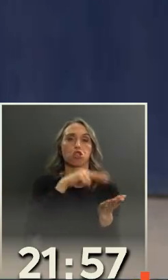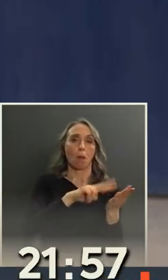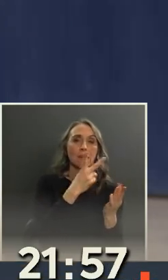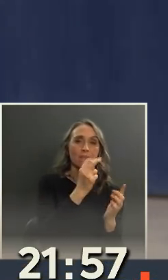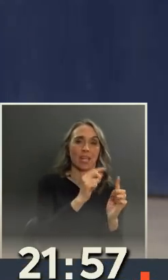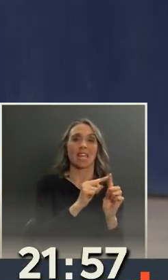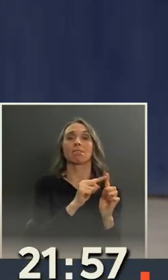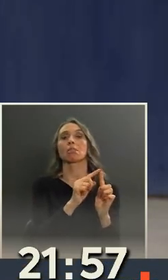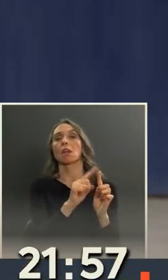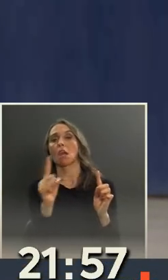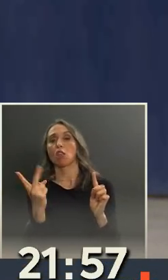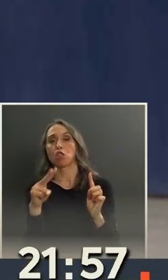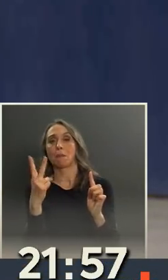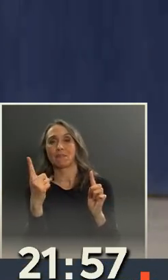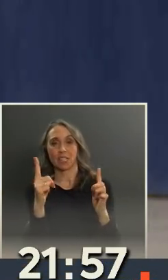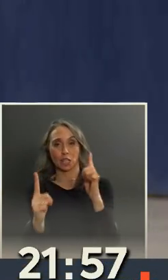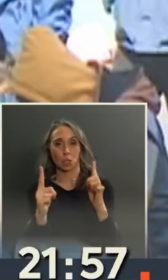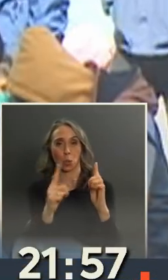2021